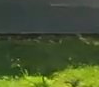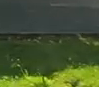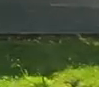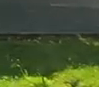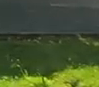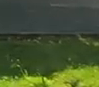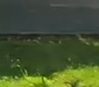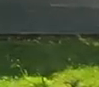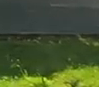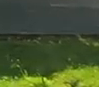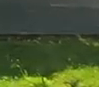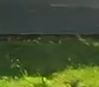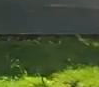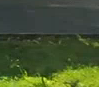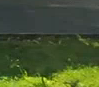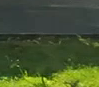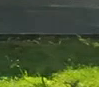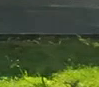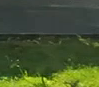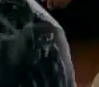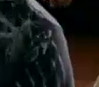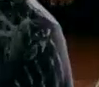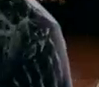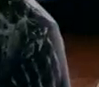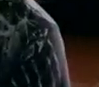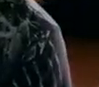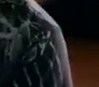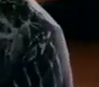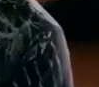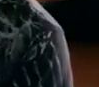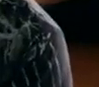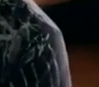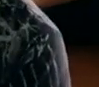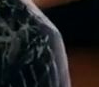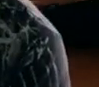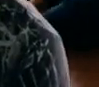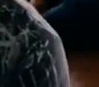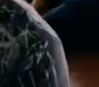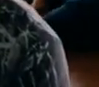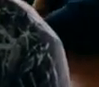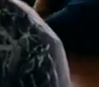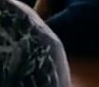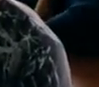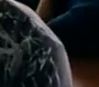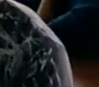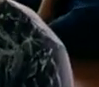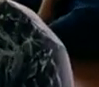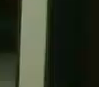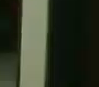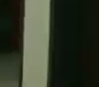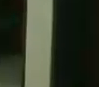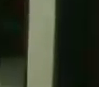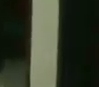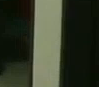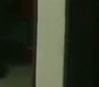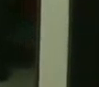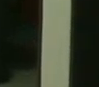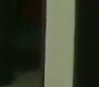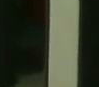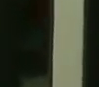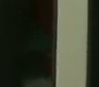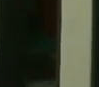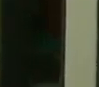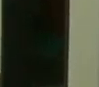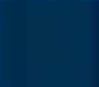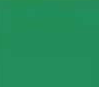hospital de julio colapsa por incremento de pacientes de kobe de 19 en esa casa de salud ya no hay camas uci disponibles